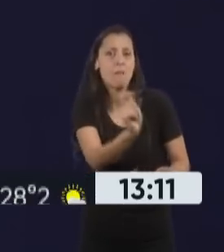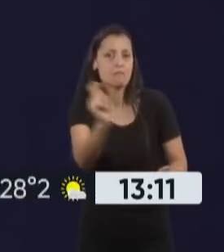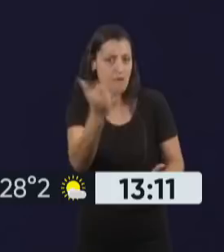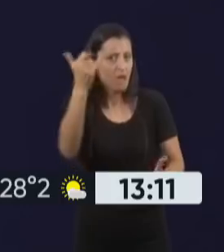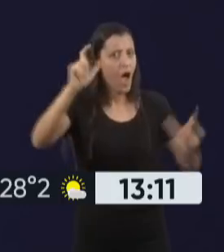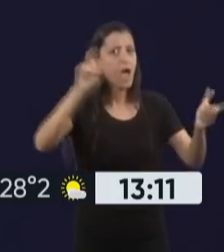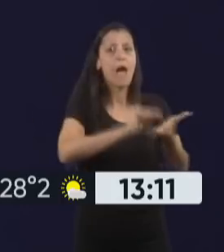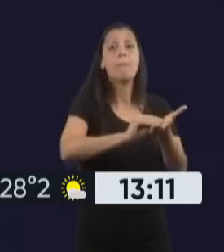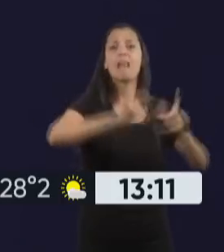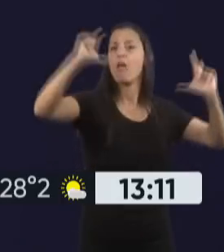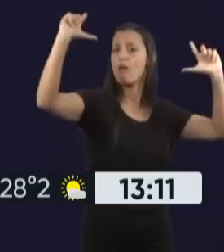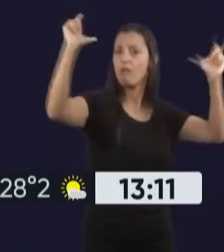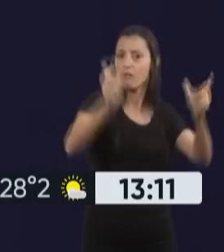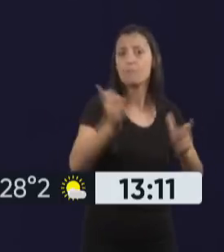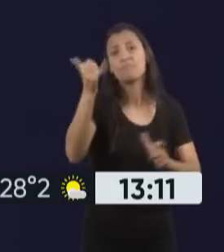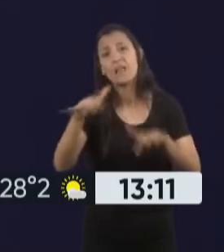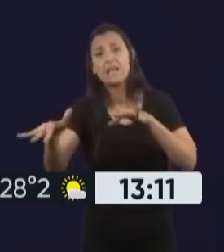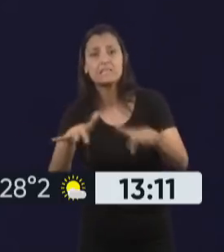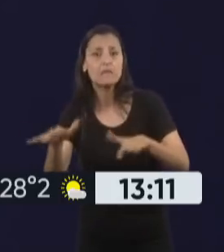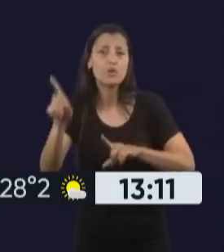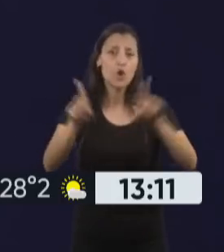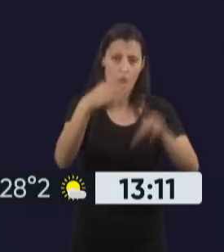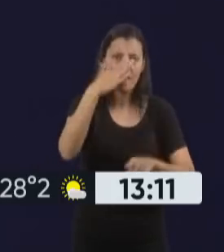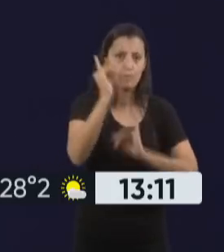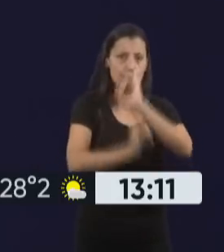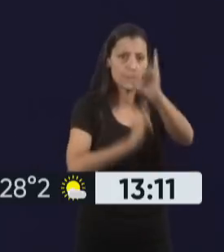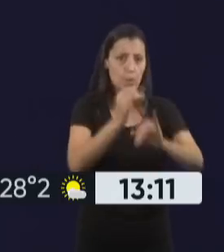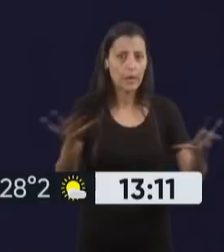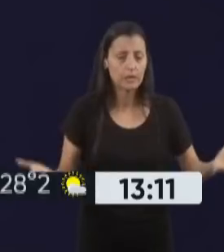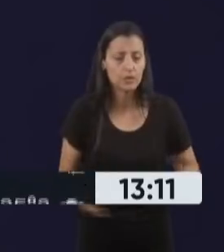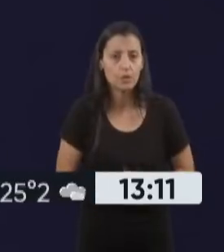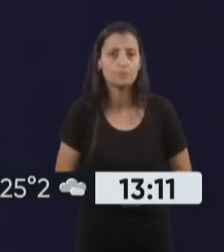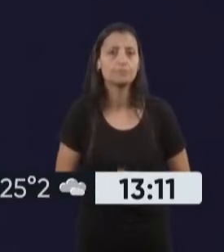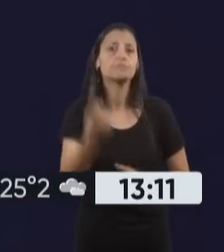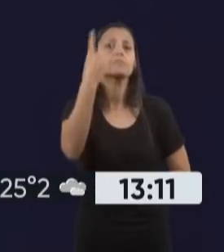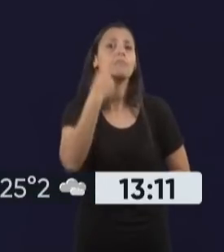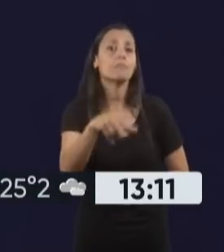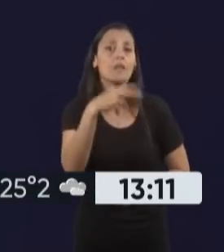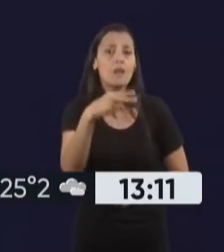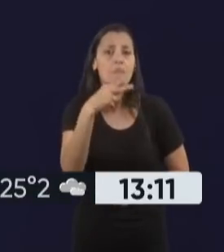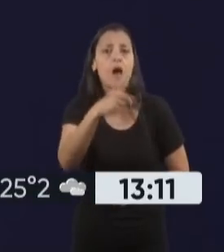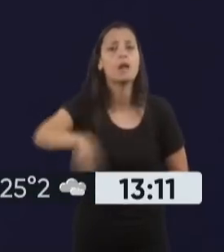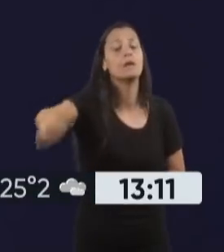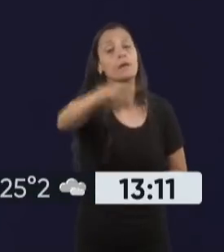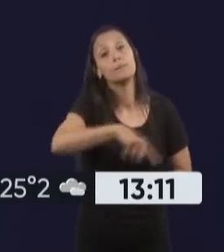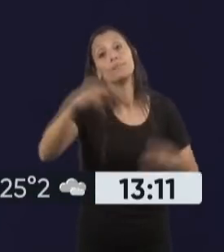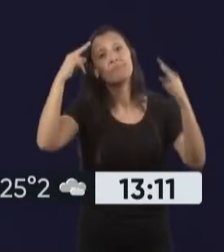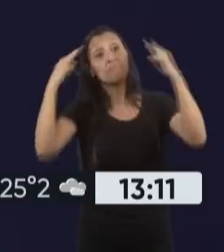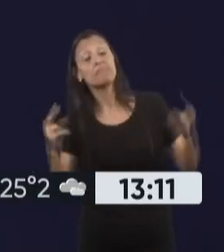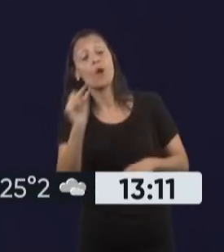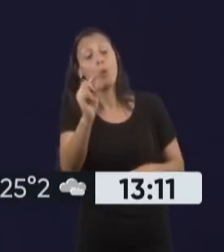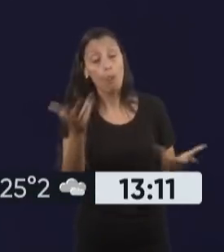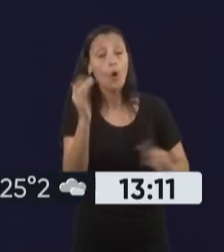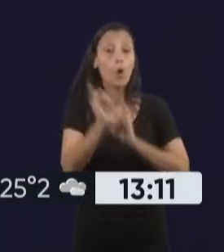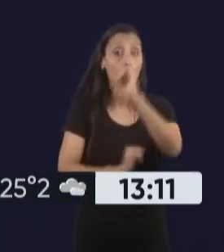De hecho, con algunos casos muy insólitos que en algún momento les voy a contar para algún viernes para descontracturar un poco. Pero sí, claro,